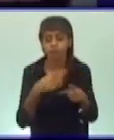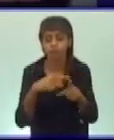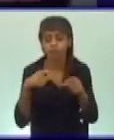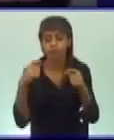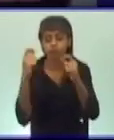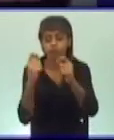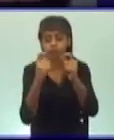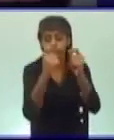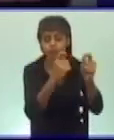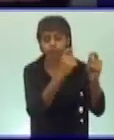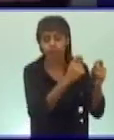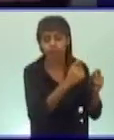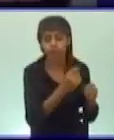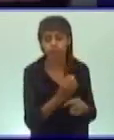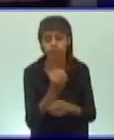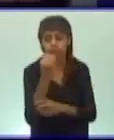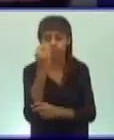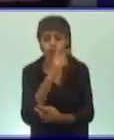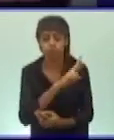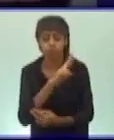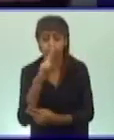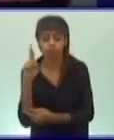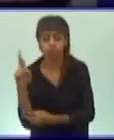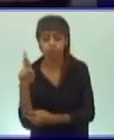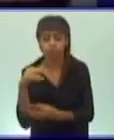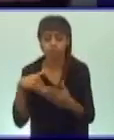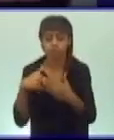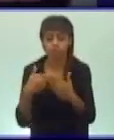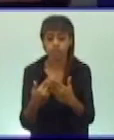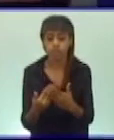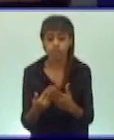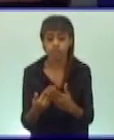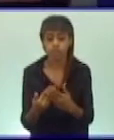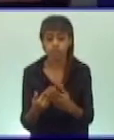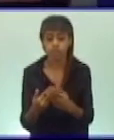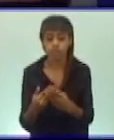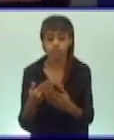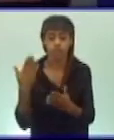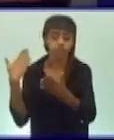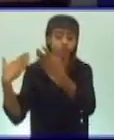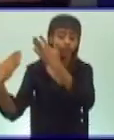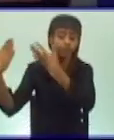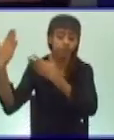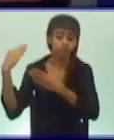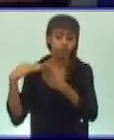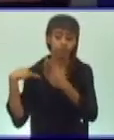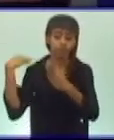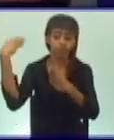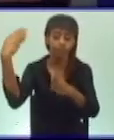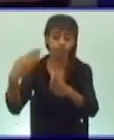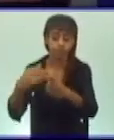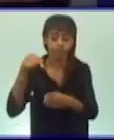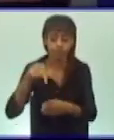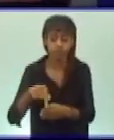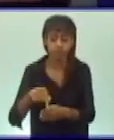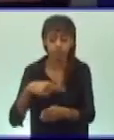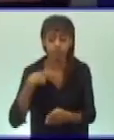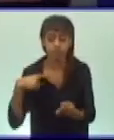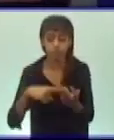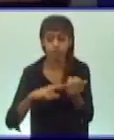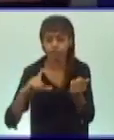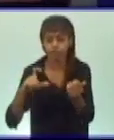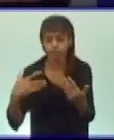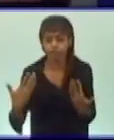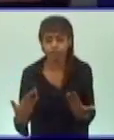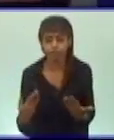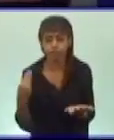estandartes revolucionarios desde los días gloriosos de la de Majagua hasta hoy. Nuestro partido es el depositario actual